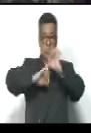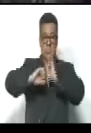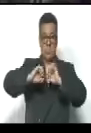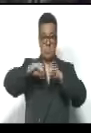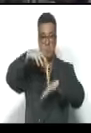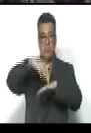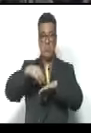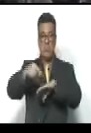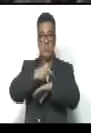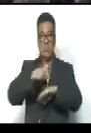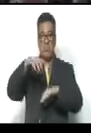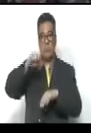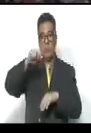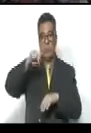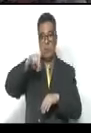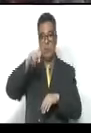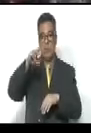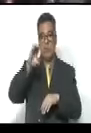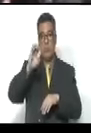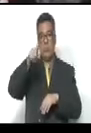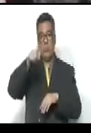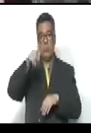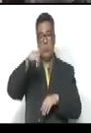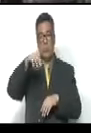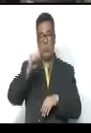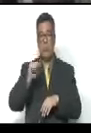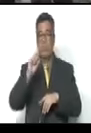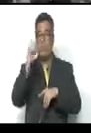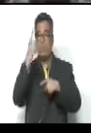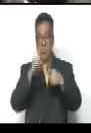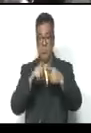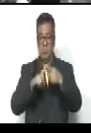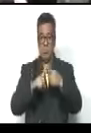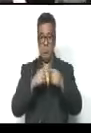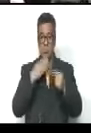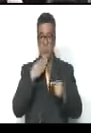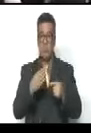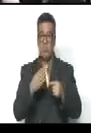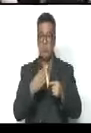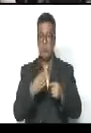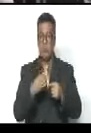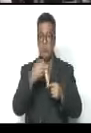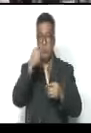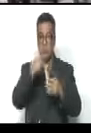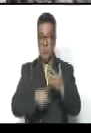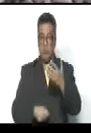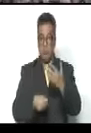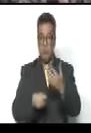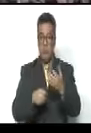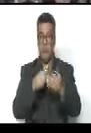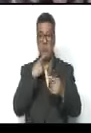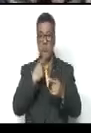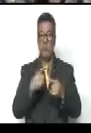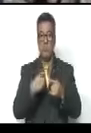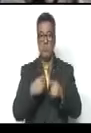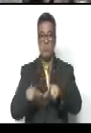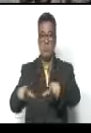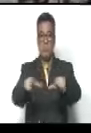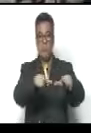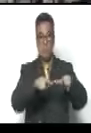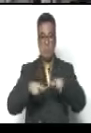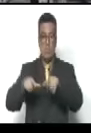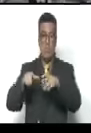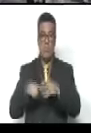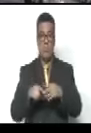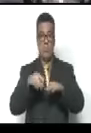la Nación, CODENA, mediante las cuales remite. Primero, solicitud de derogatoria de la declaración de zona de seguridad